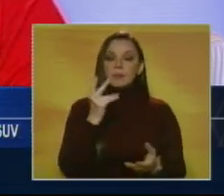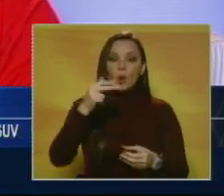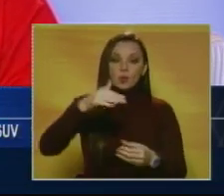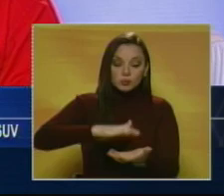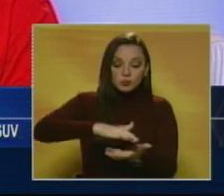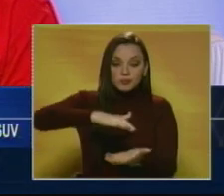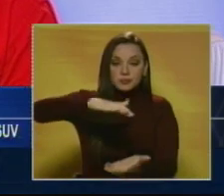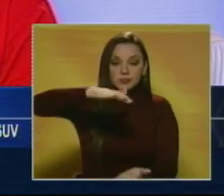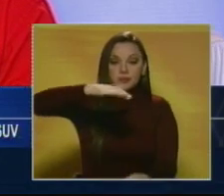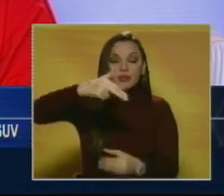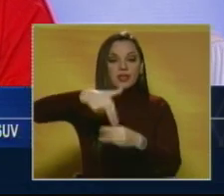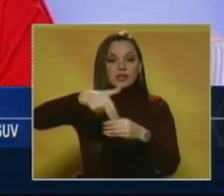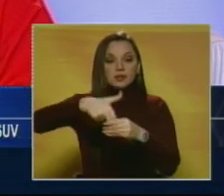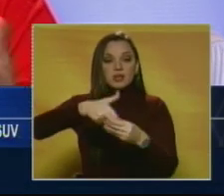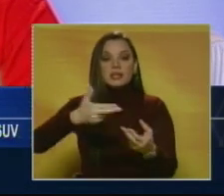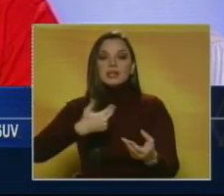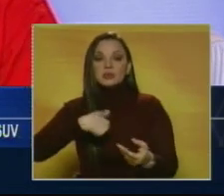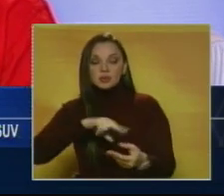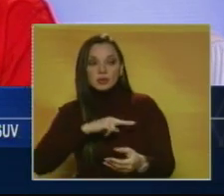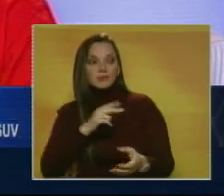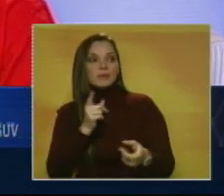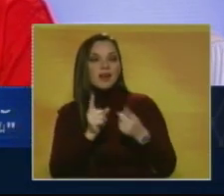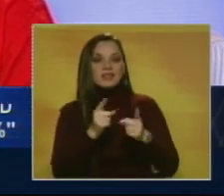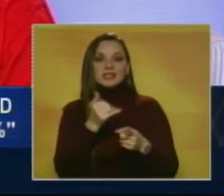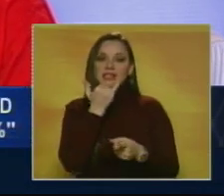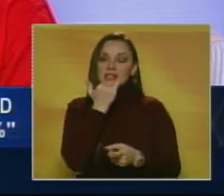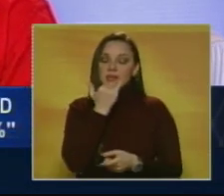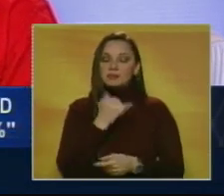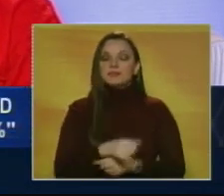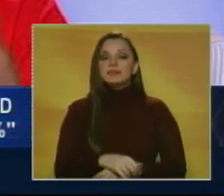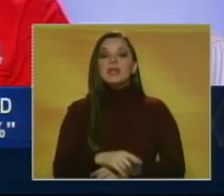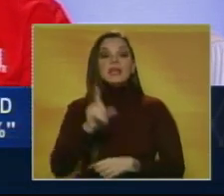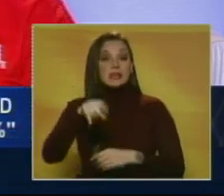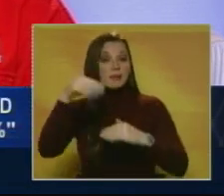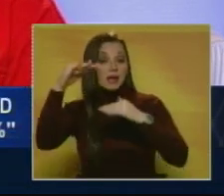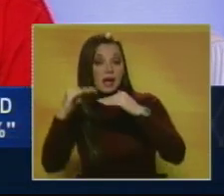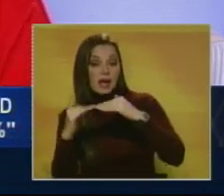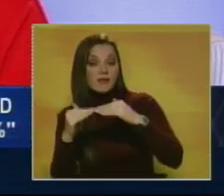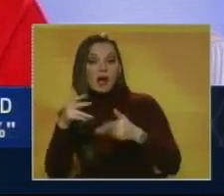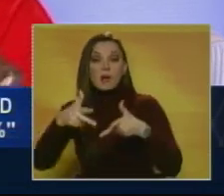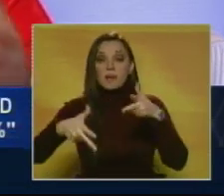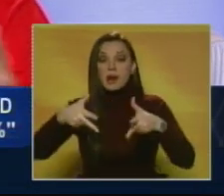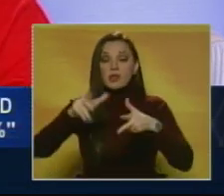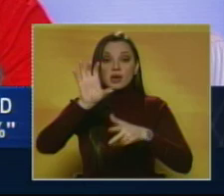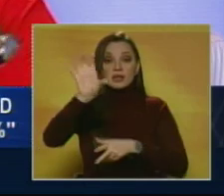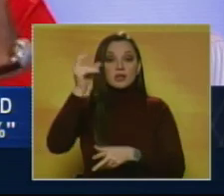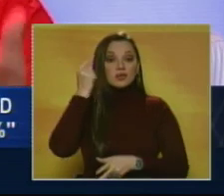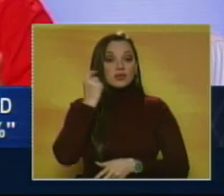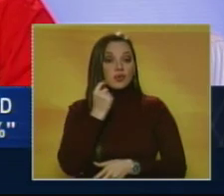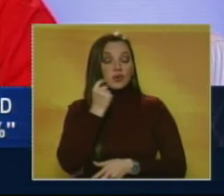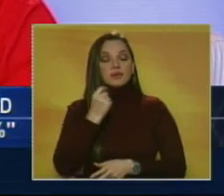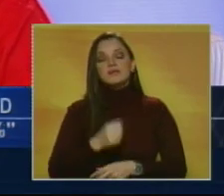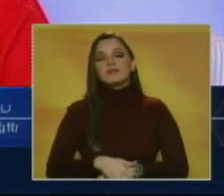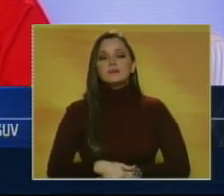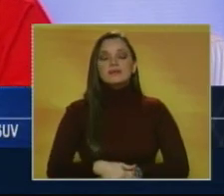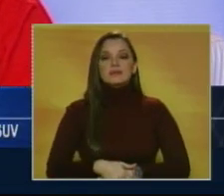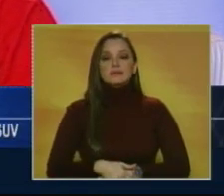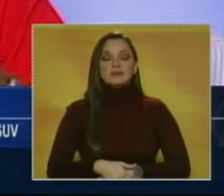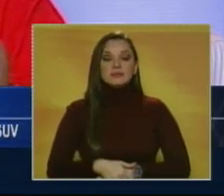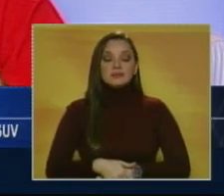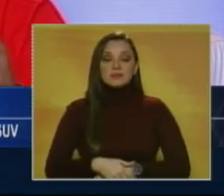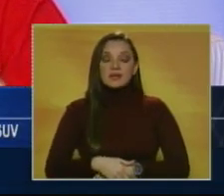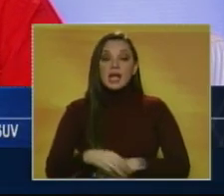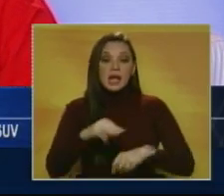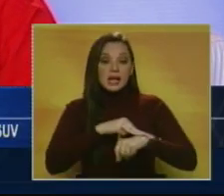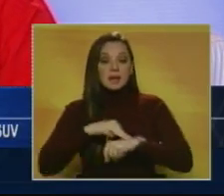bueno, frenamos mucho. Aseguró que ha disminuido el índice de inseguridad en el estado Sucre. El observatorio del